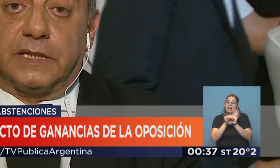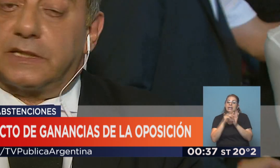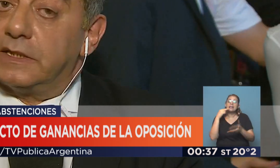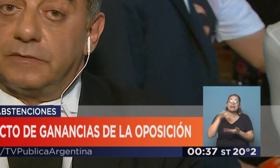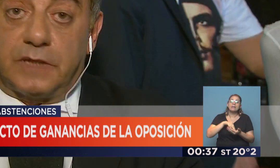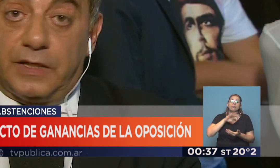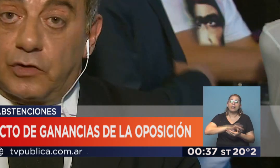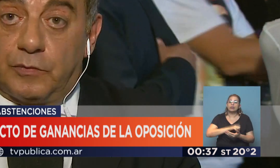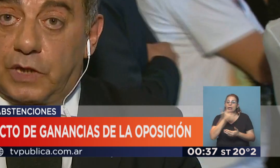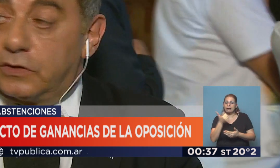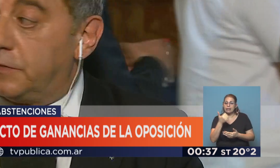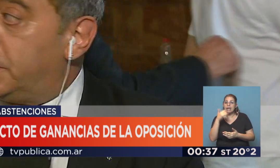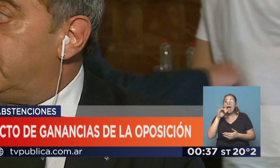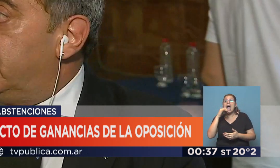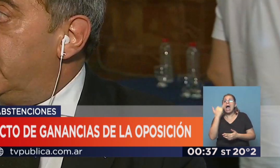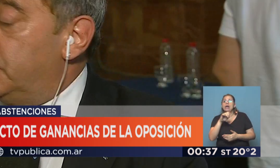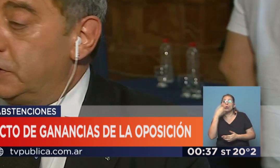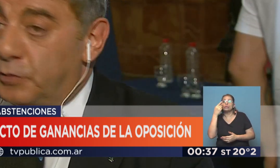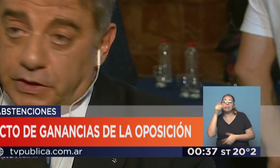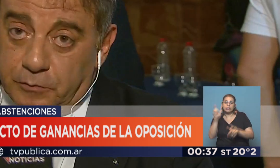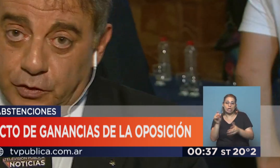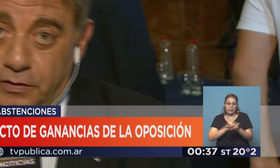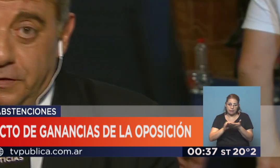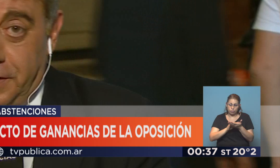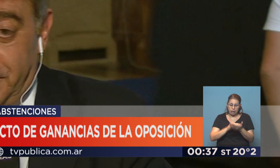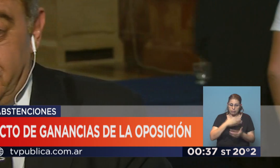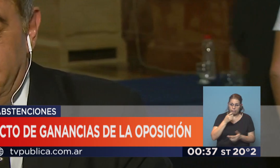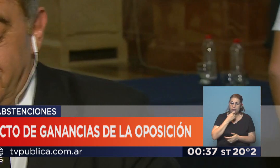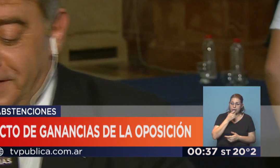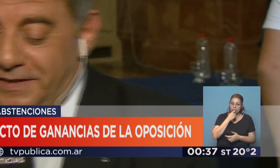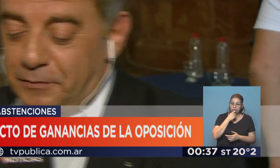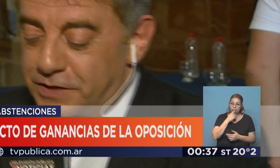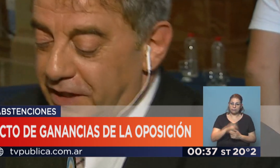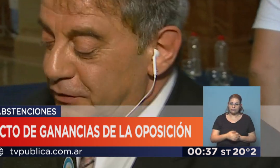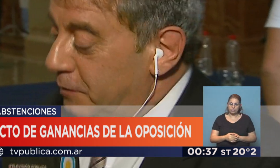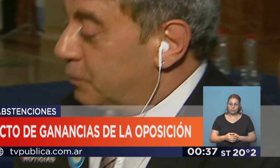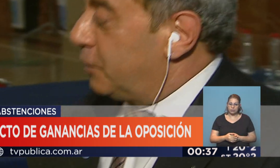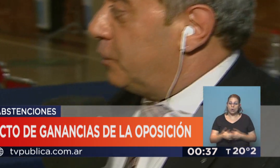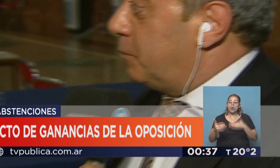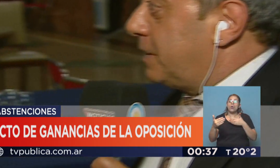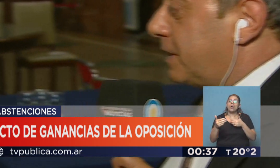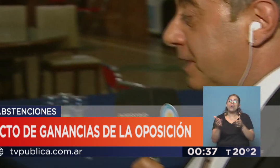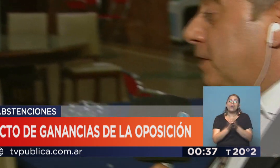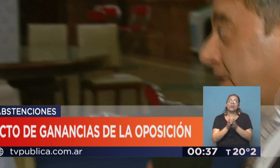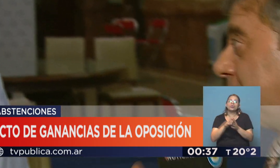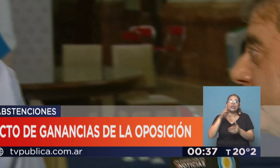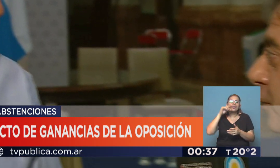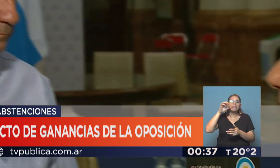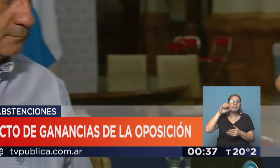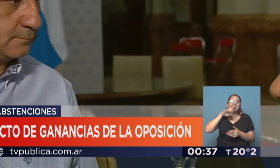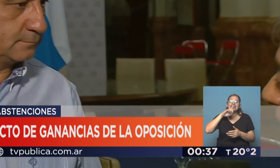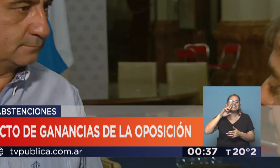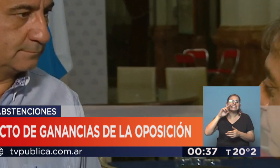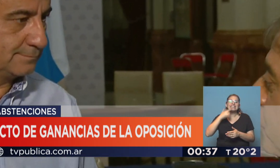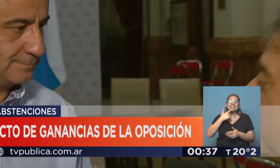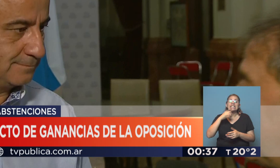impuesto a las ganancias. Hay otros diputados también hablando, por ejemplo, Estamos acá con el diputado De Petris, que también nos tiene